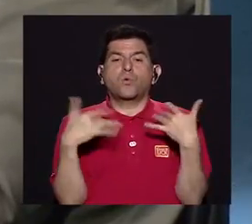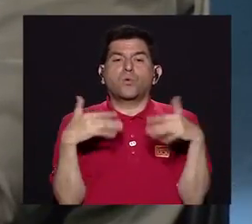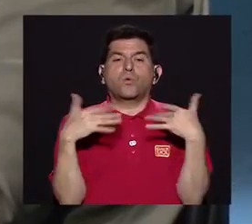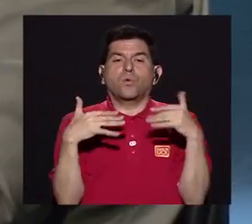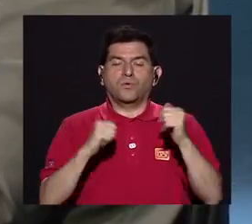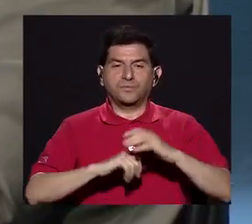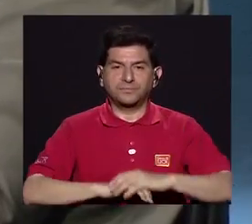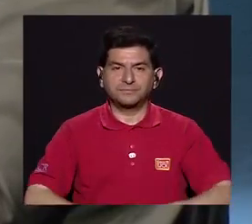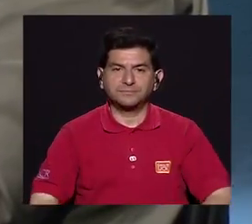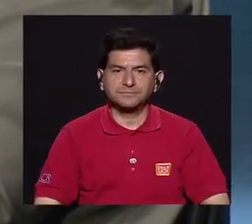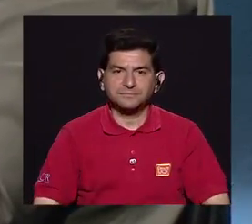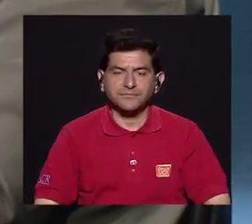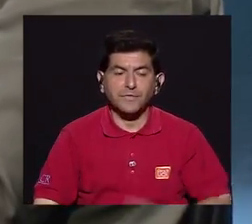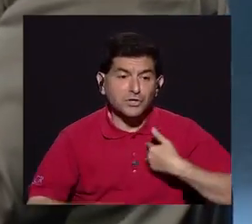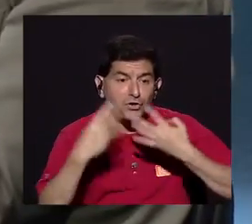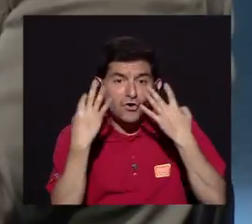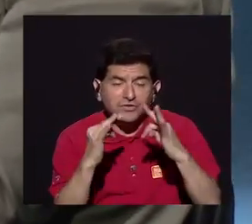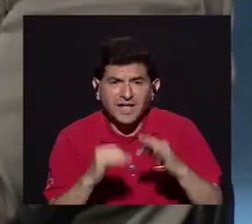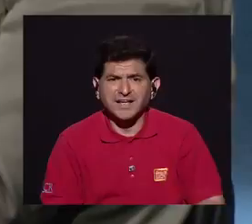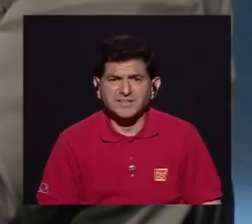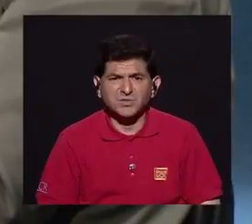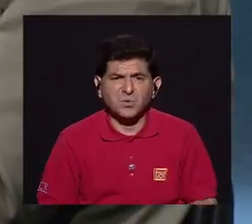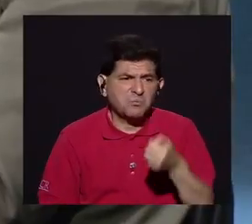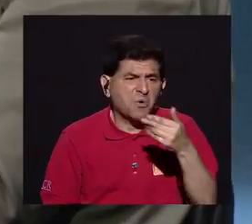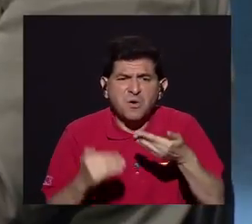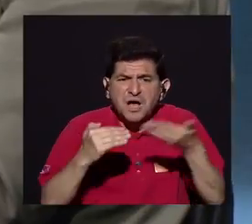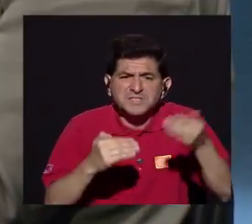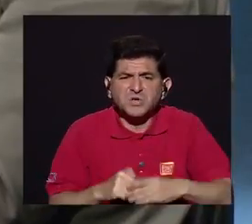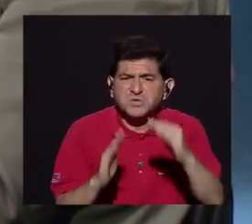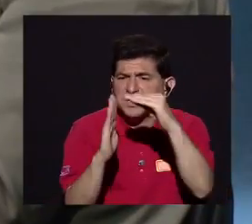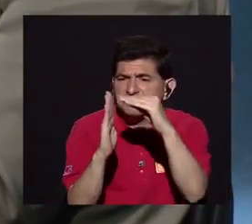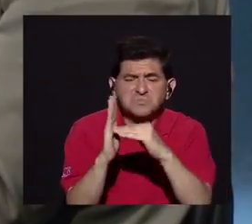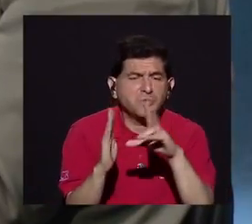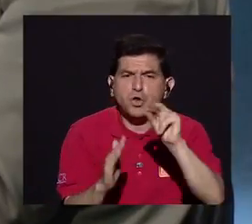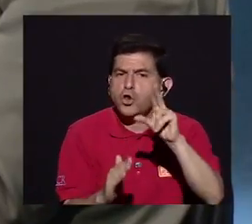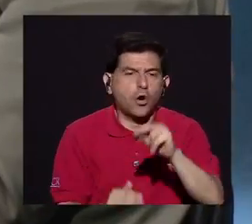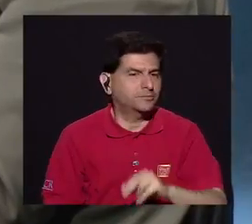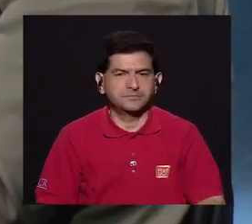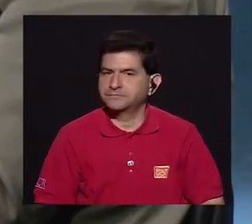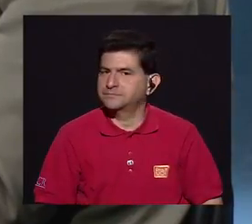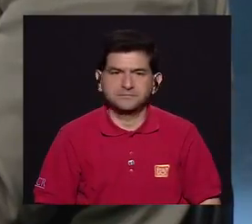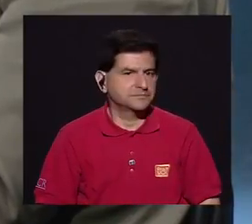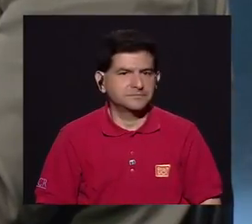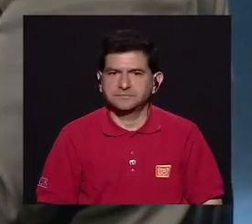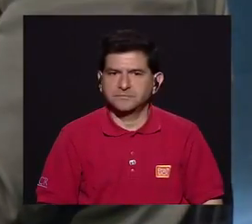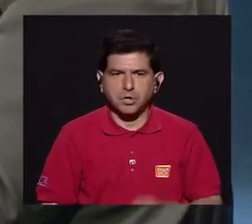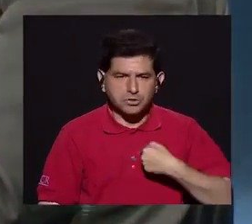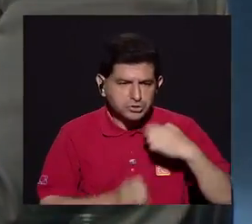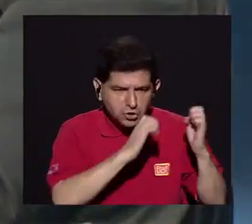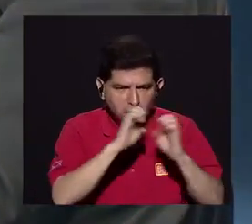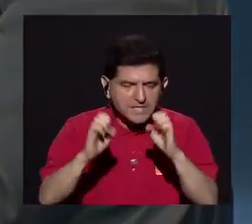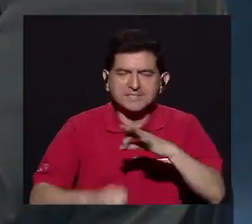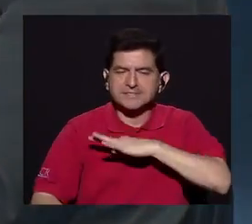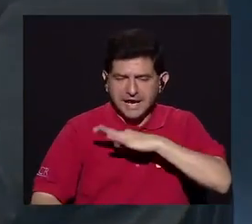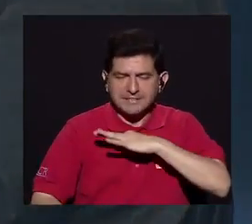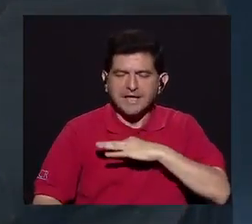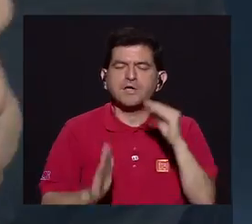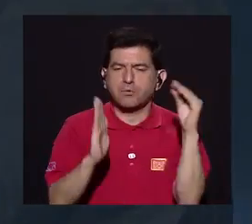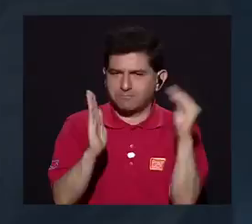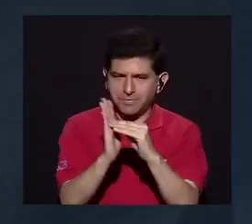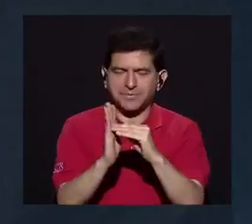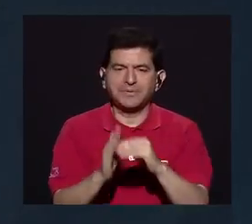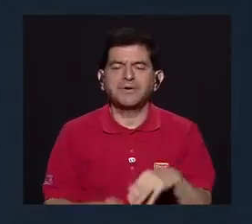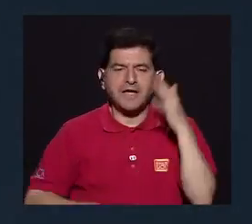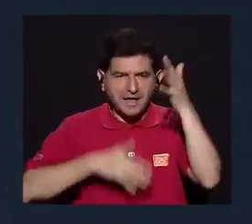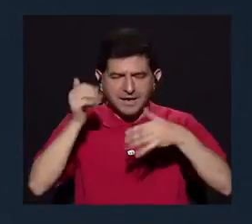Entonces, trato de no subir cositas, sino de realmente estrategias de bienestar, ¿no? Esto